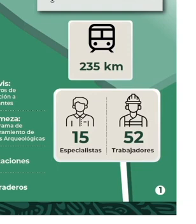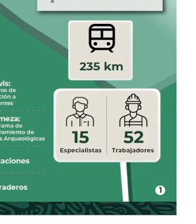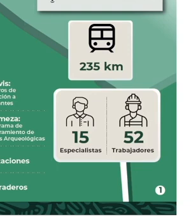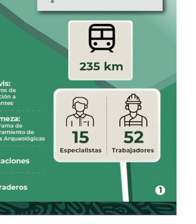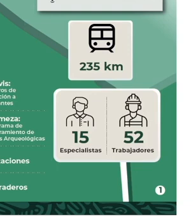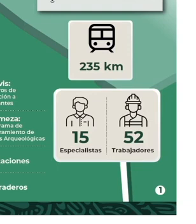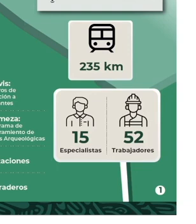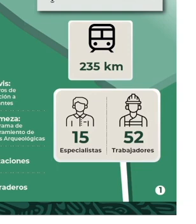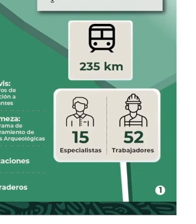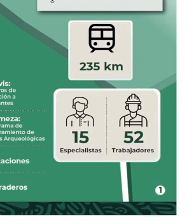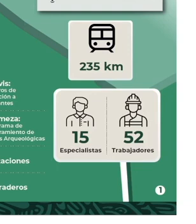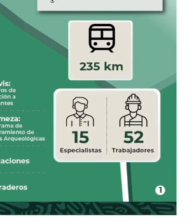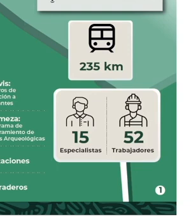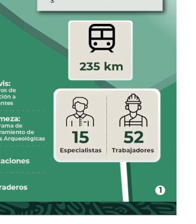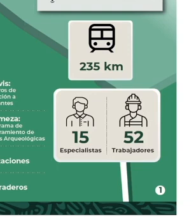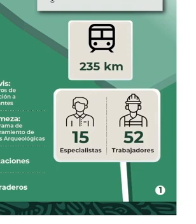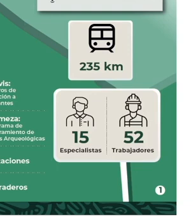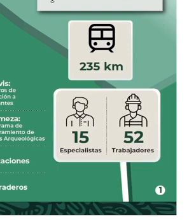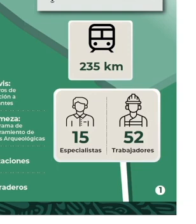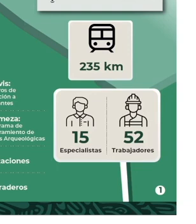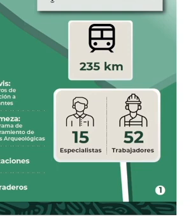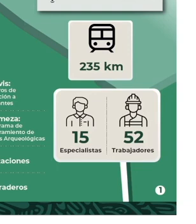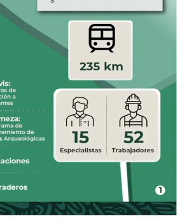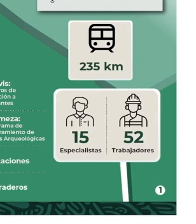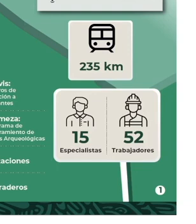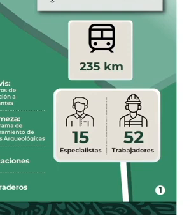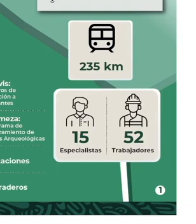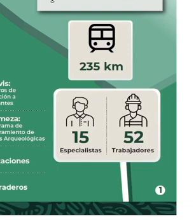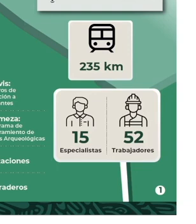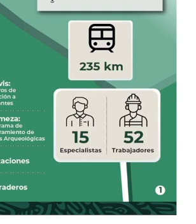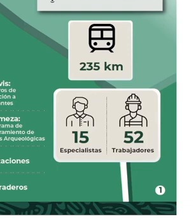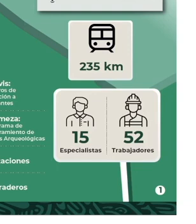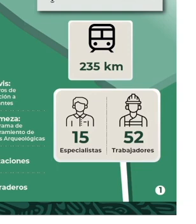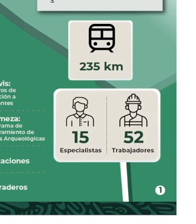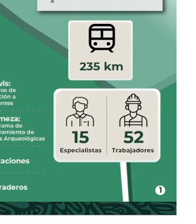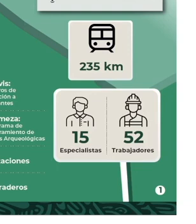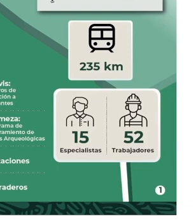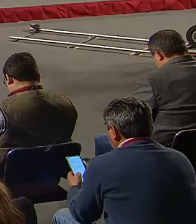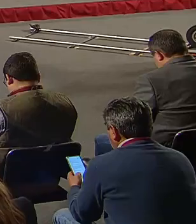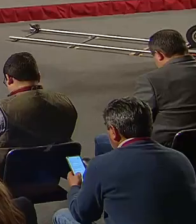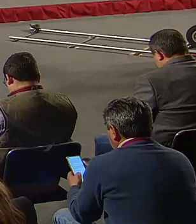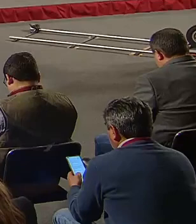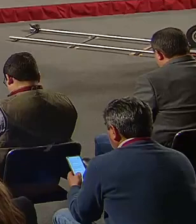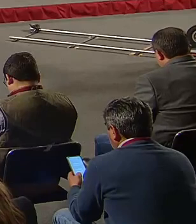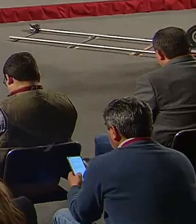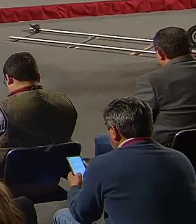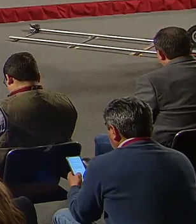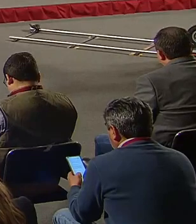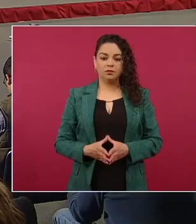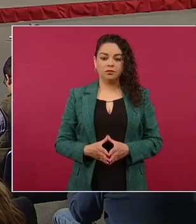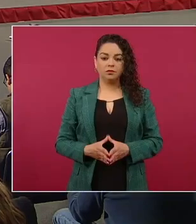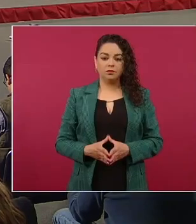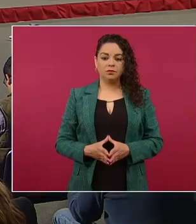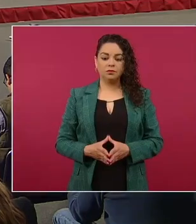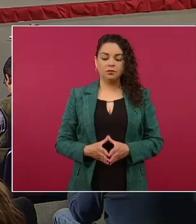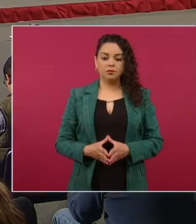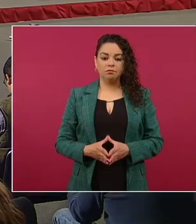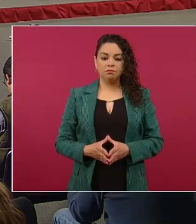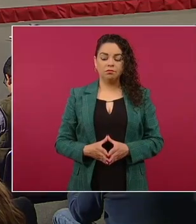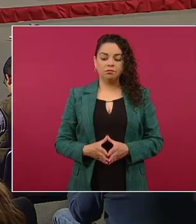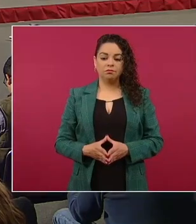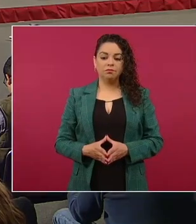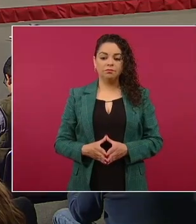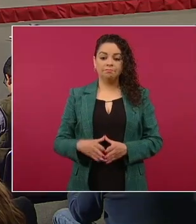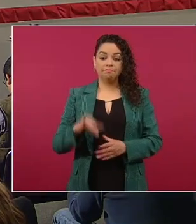ofrenda, y 52 rasgos naturales asociados al paisaje. Por lo tanto, pues la obra tiene el 100%